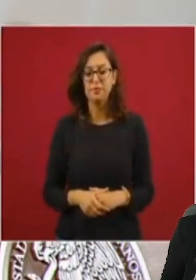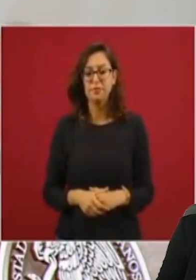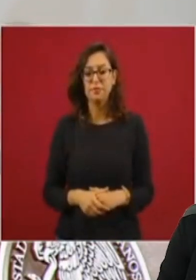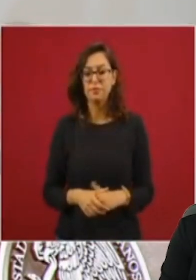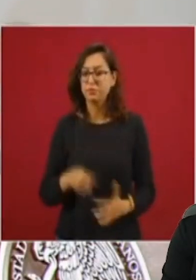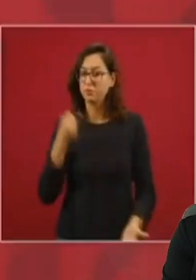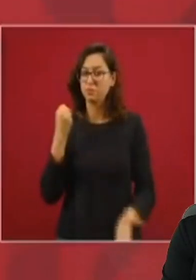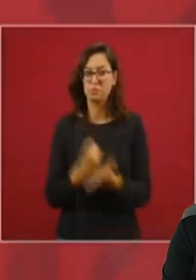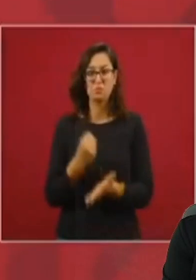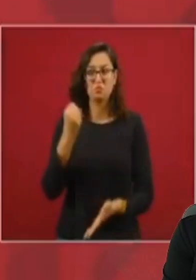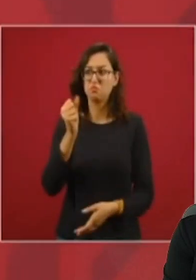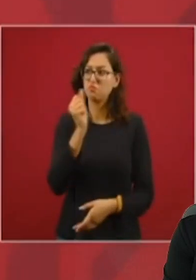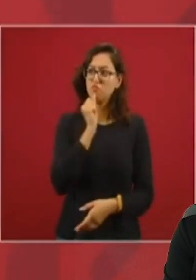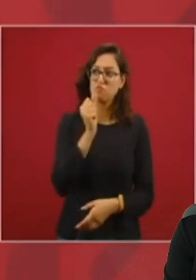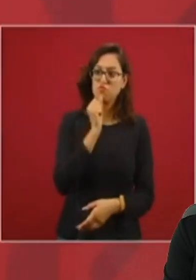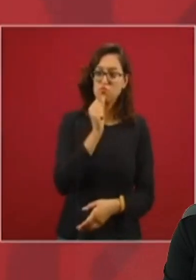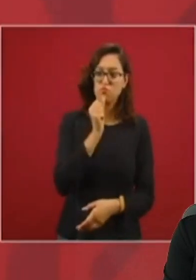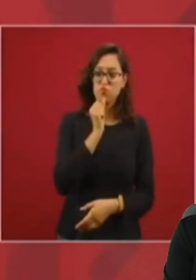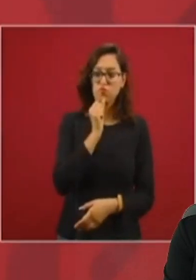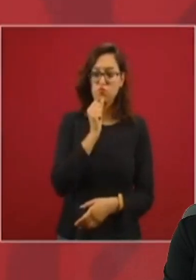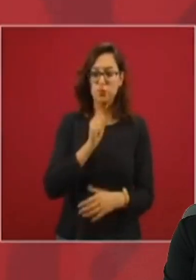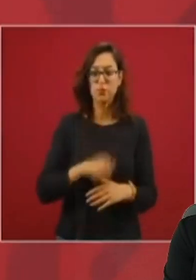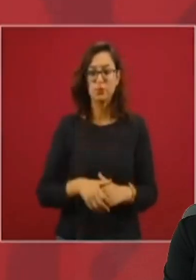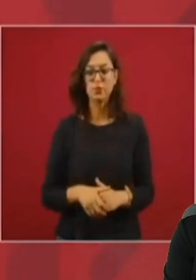no ha sido aprobada,